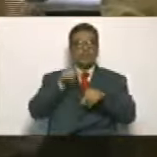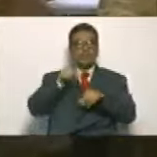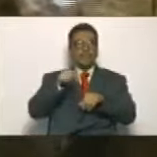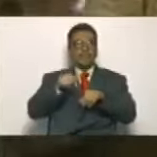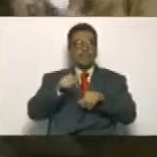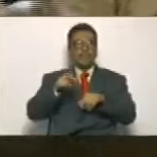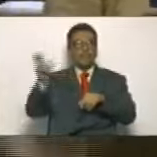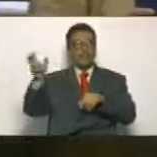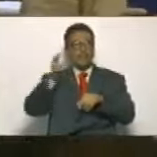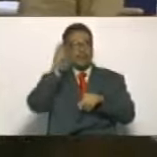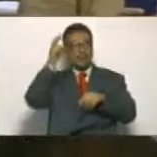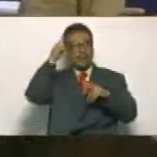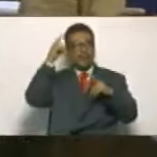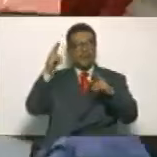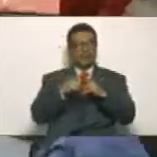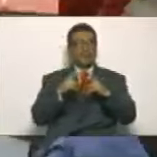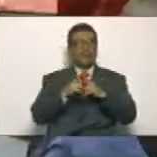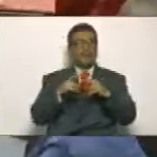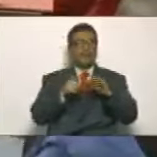Todavía cuesta reconocer